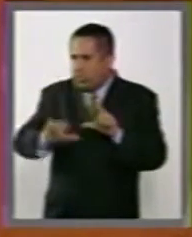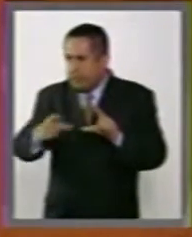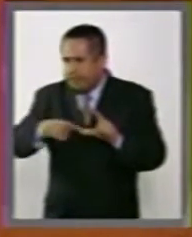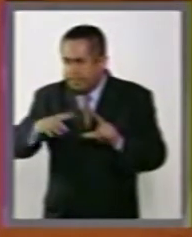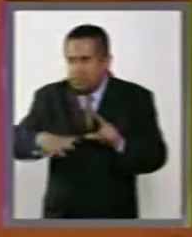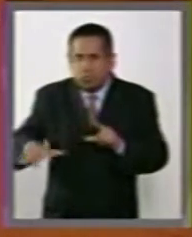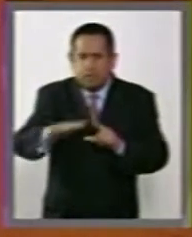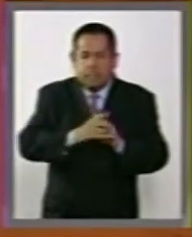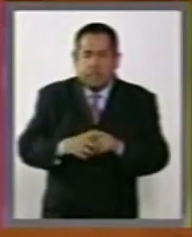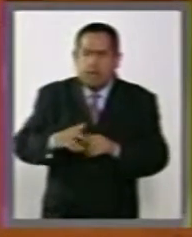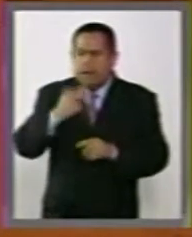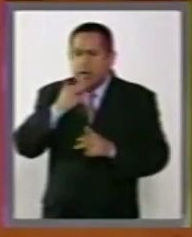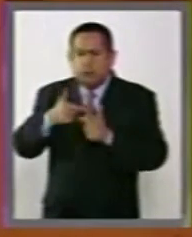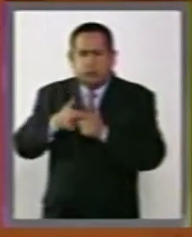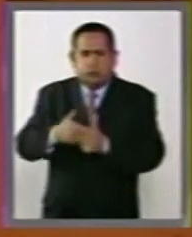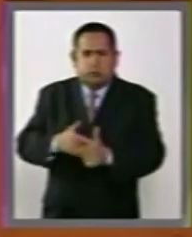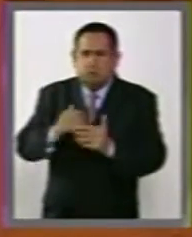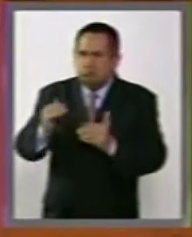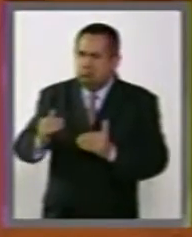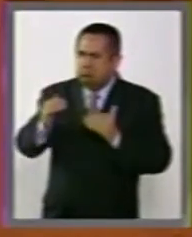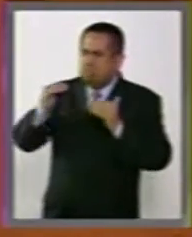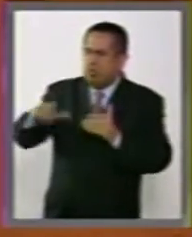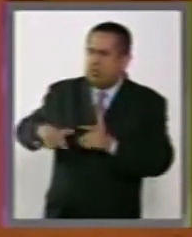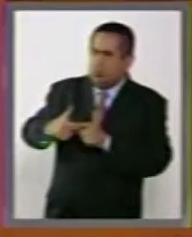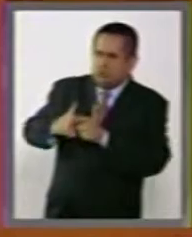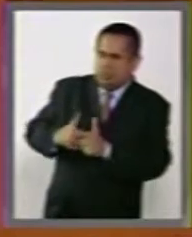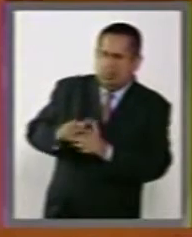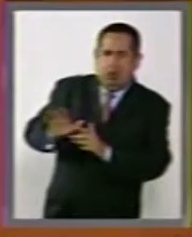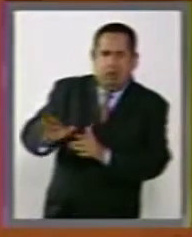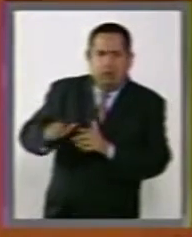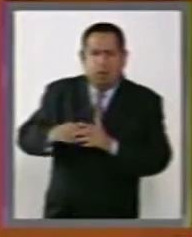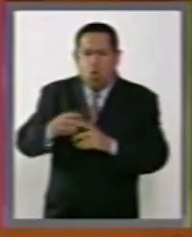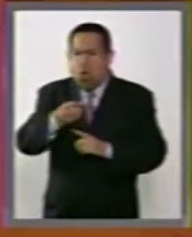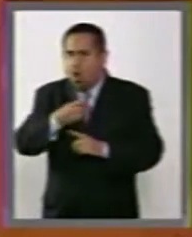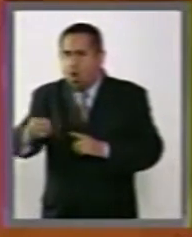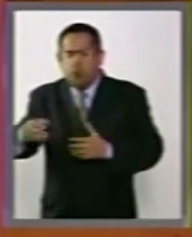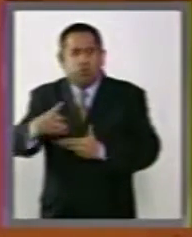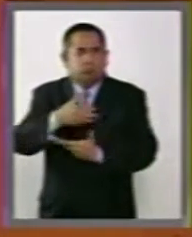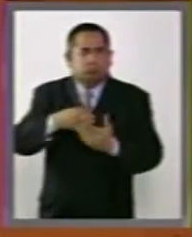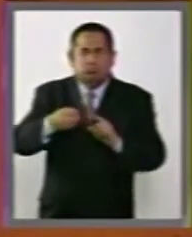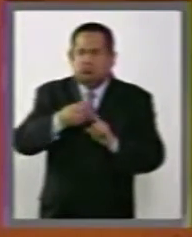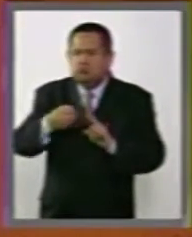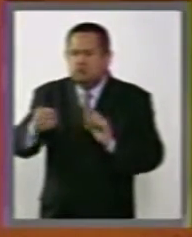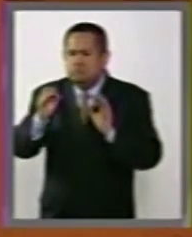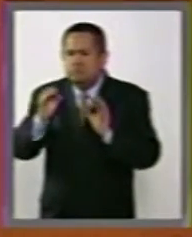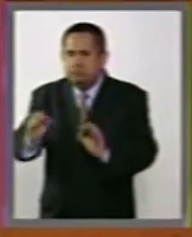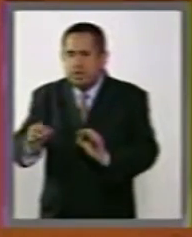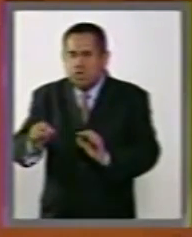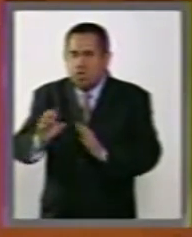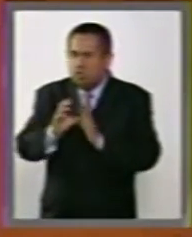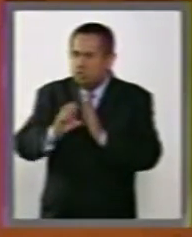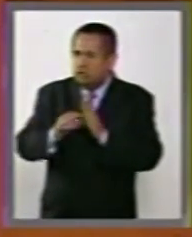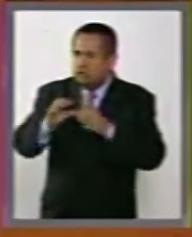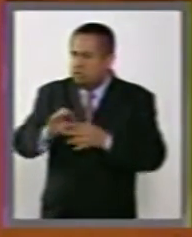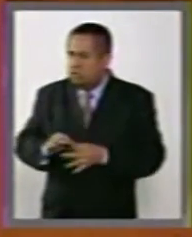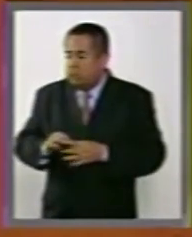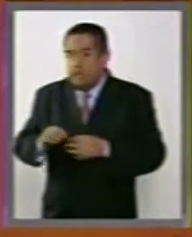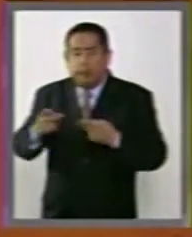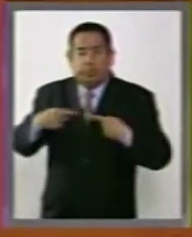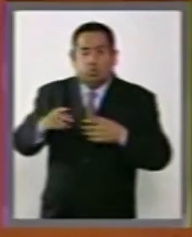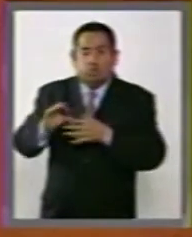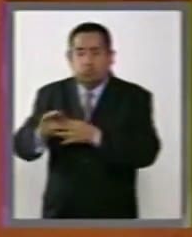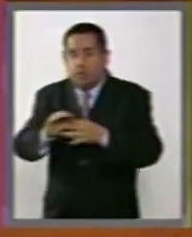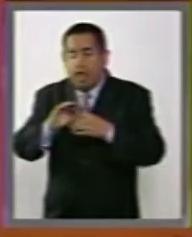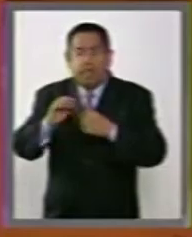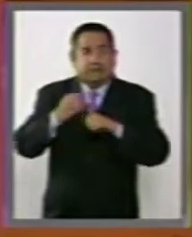mexicana, a la preservación de la soberanía, al mantenimiento del orden constitucional, al mantenimiento de la unidad de las partes